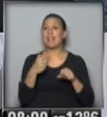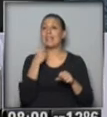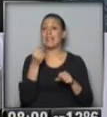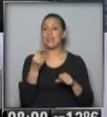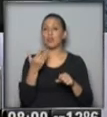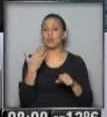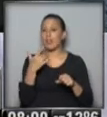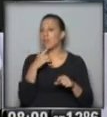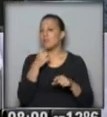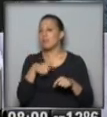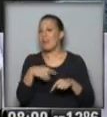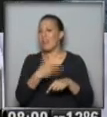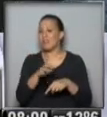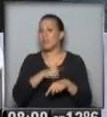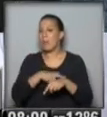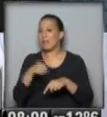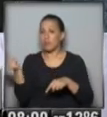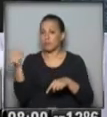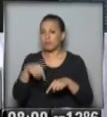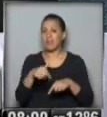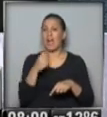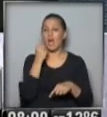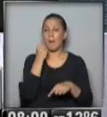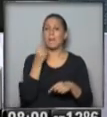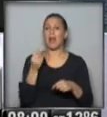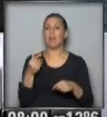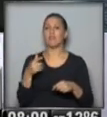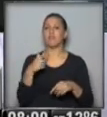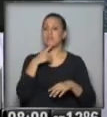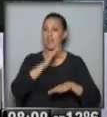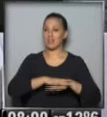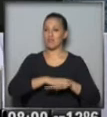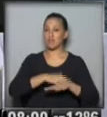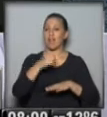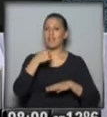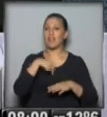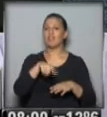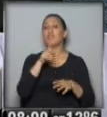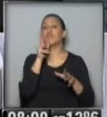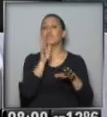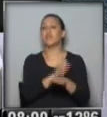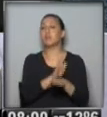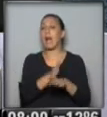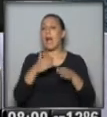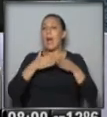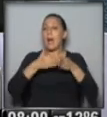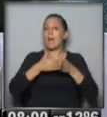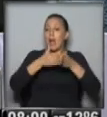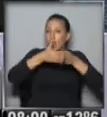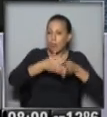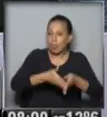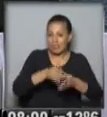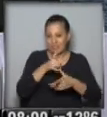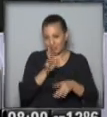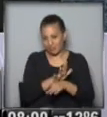la posibilidad de que en cualquier momento llegue miguel ángel brindisi para hacerse cargo de este barco sin timón hasta el momento luego de lo que